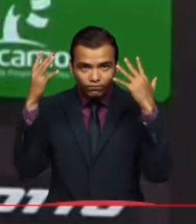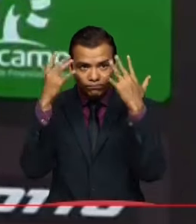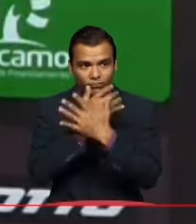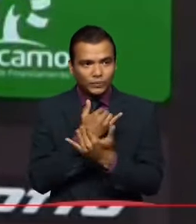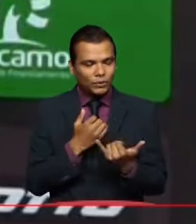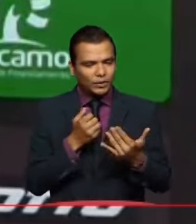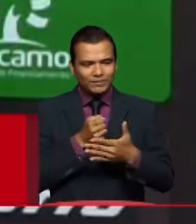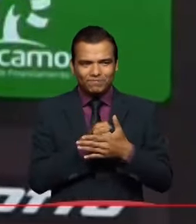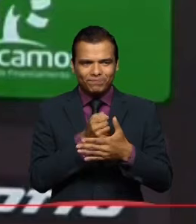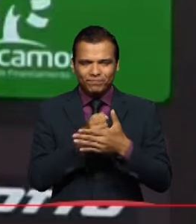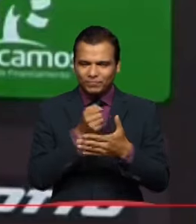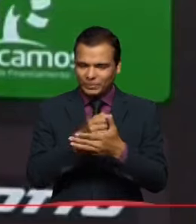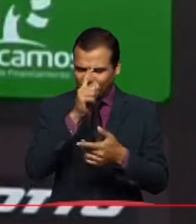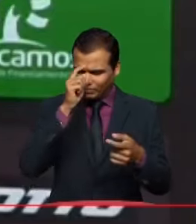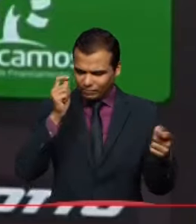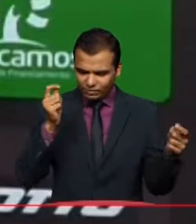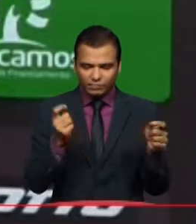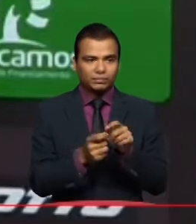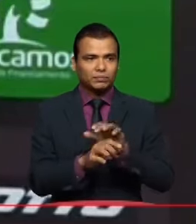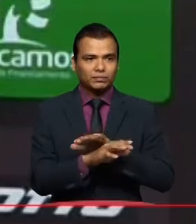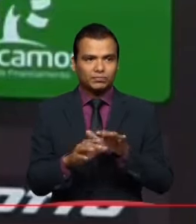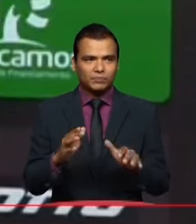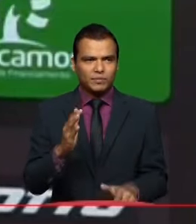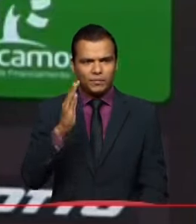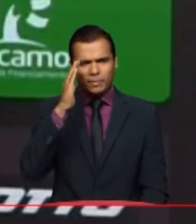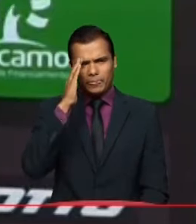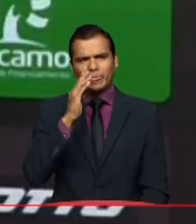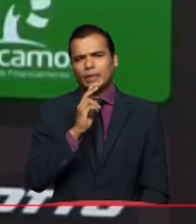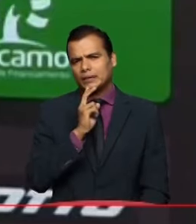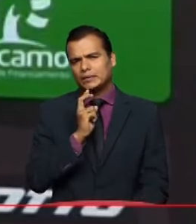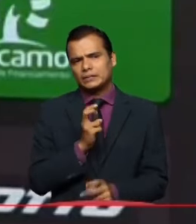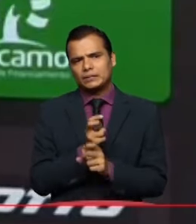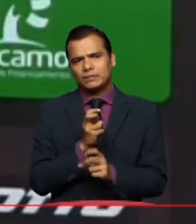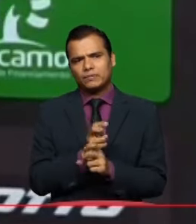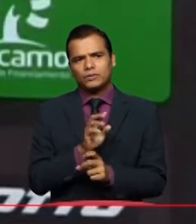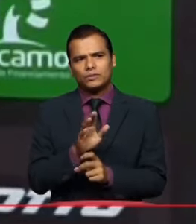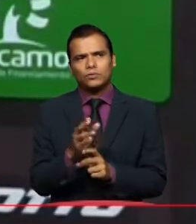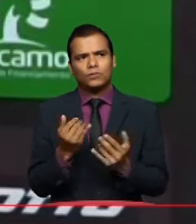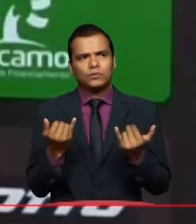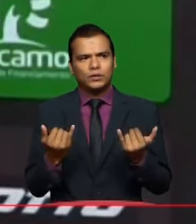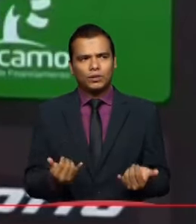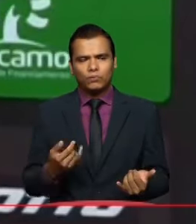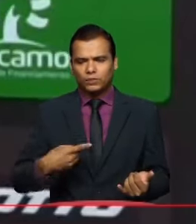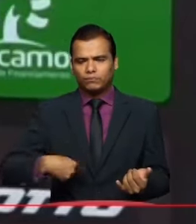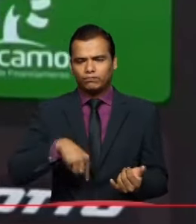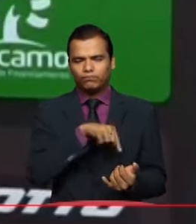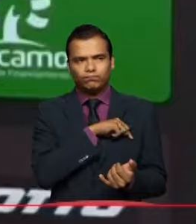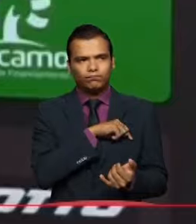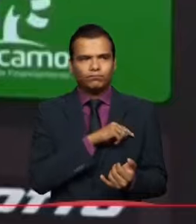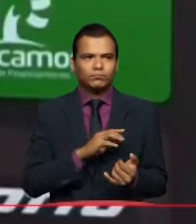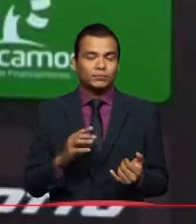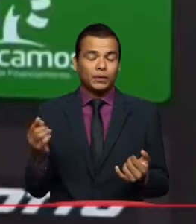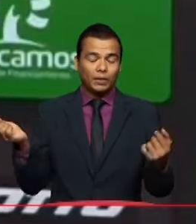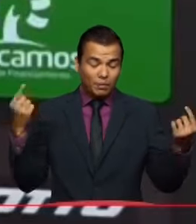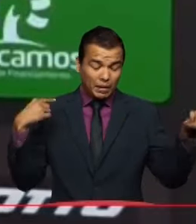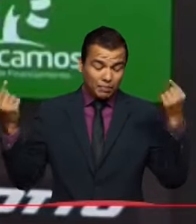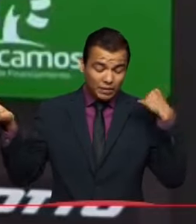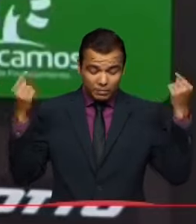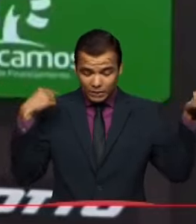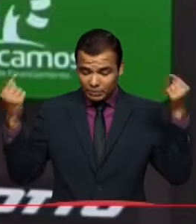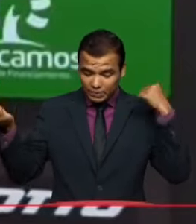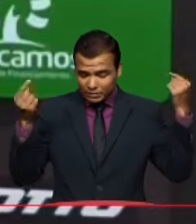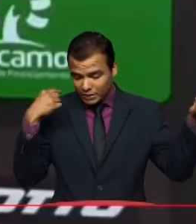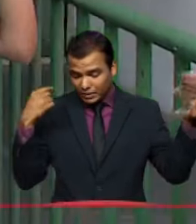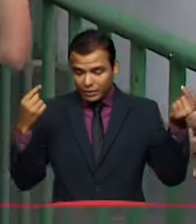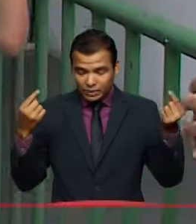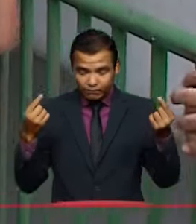esto. Sé que es difícil, sé que ahora nos tendremos que bancar las críticas, todo